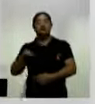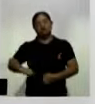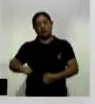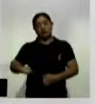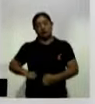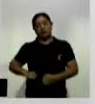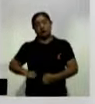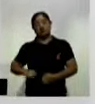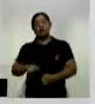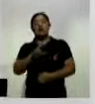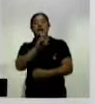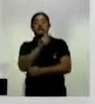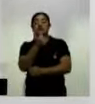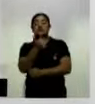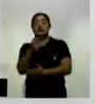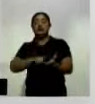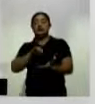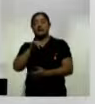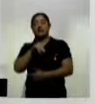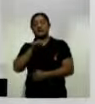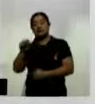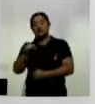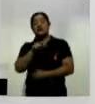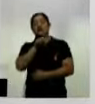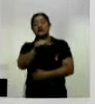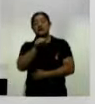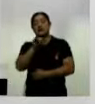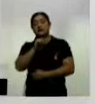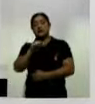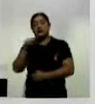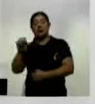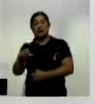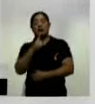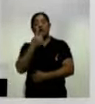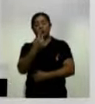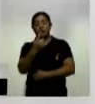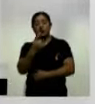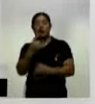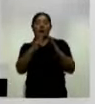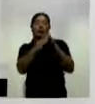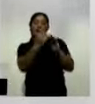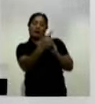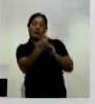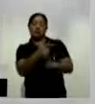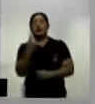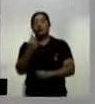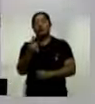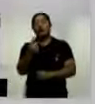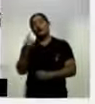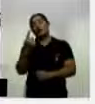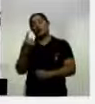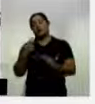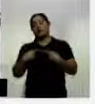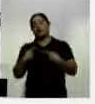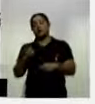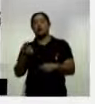registraron en la CESA, 36 en el IMSS, 16 en el ISSSTE, uno en su domicilio y uno en un hospital privado. Hasta este